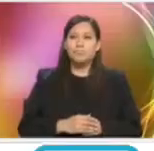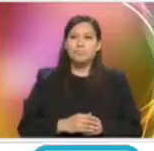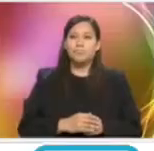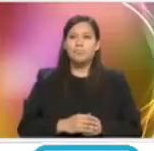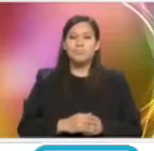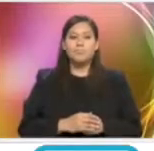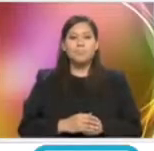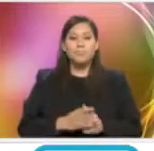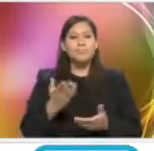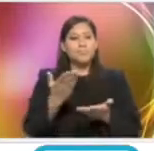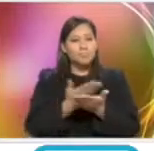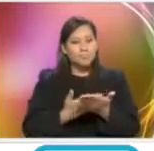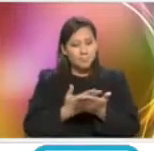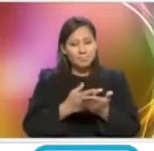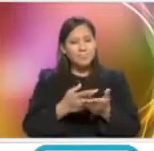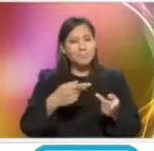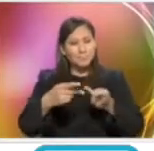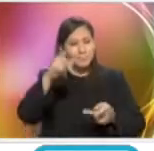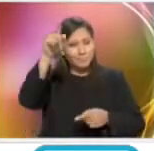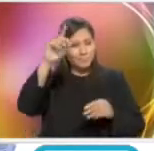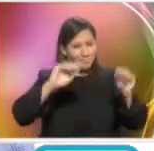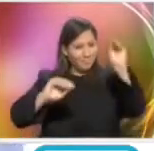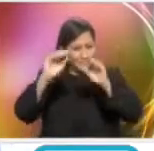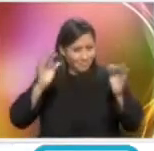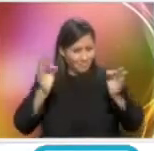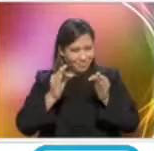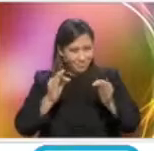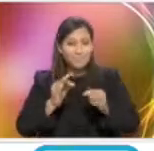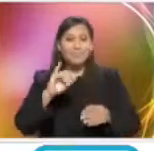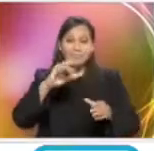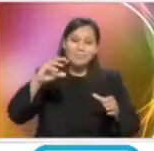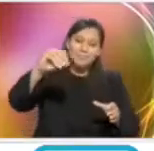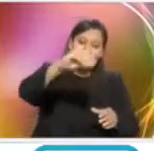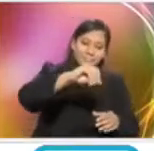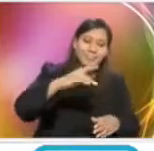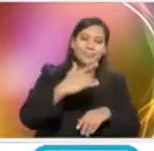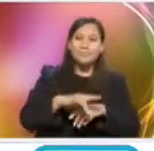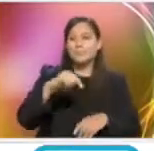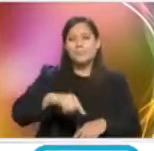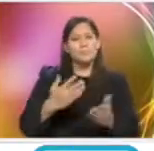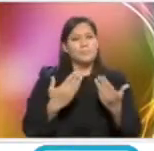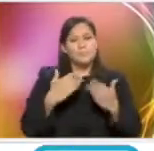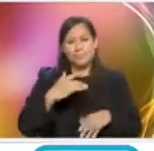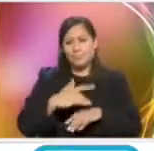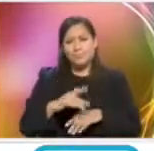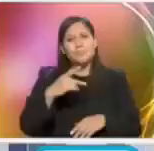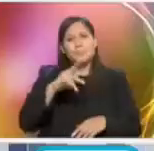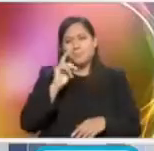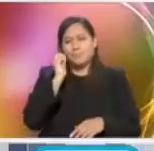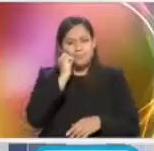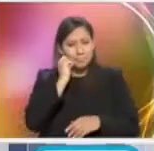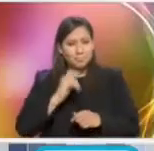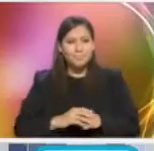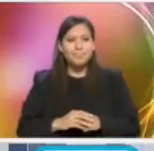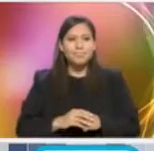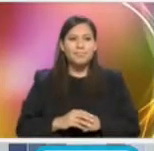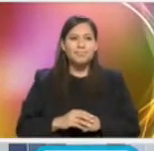marquesa. claro, ¿no? en el ajusco y todo esto, por allá. ¿no? Sí, son que luego le ponen quesito. Aquí no le vamos a poner queso, pero ponernos